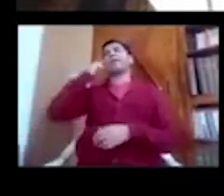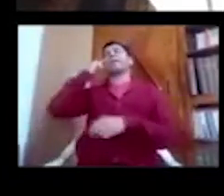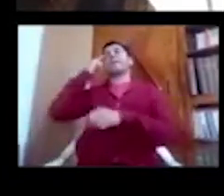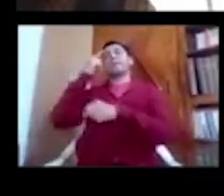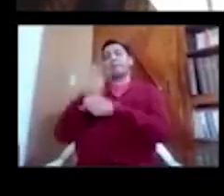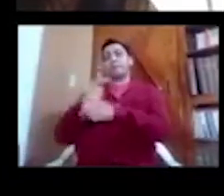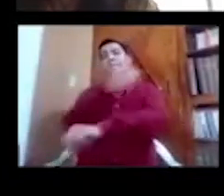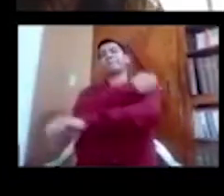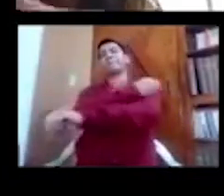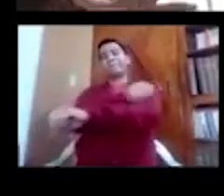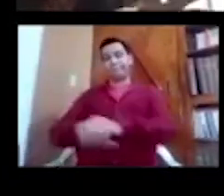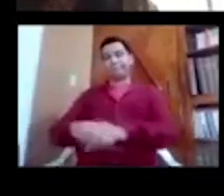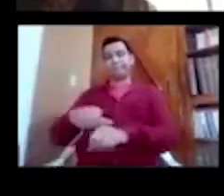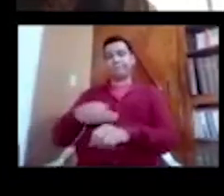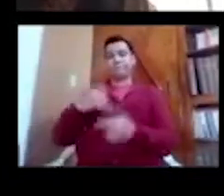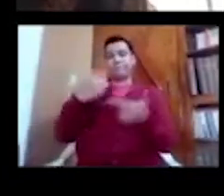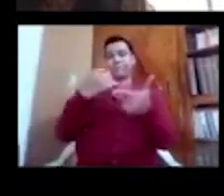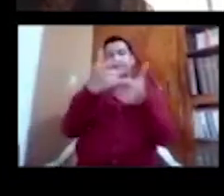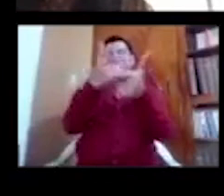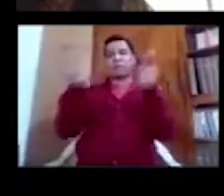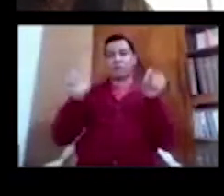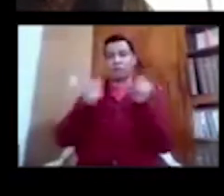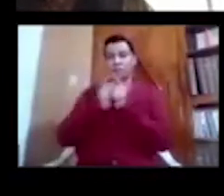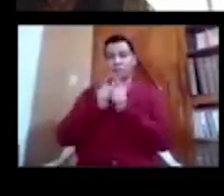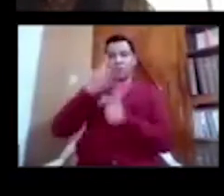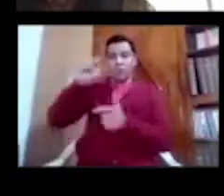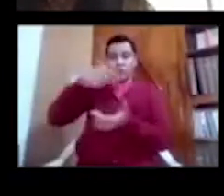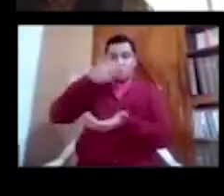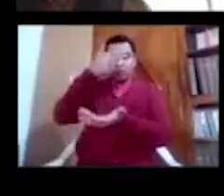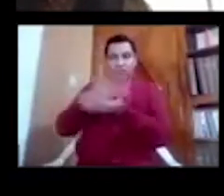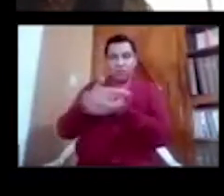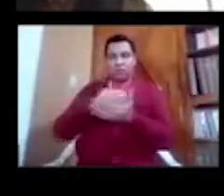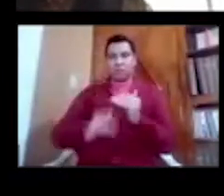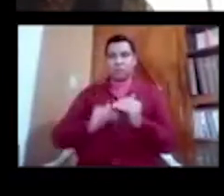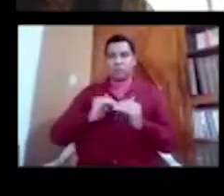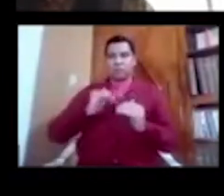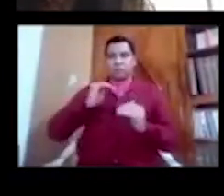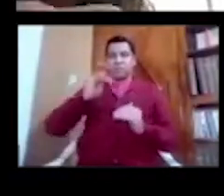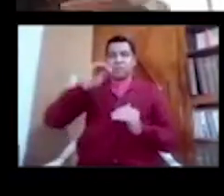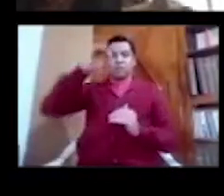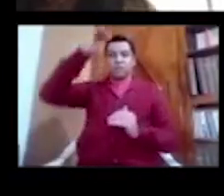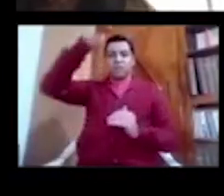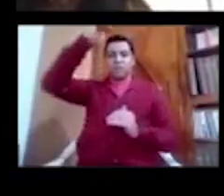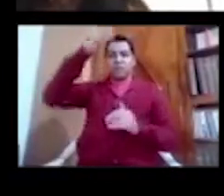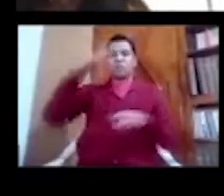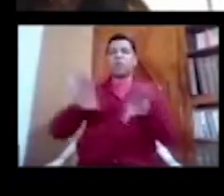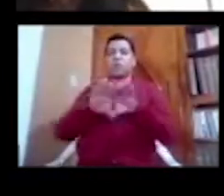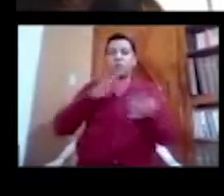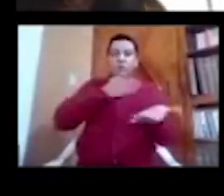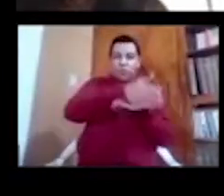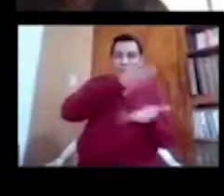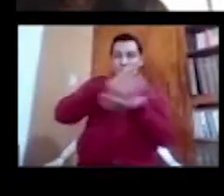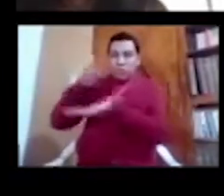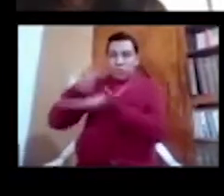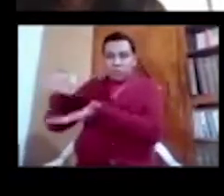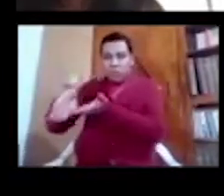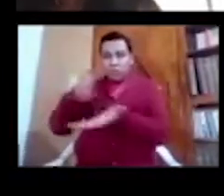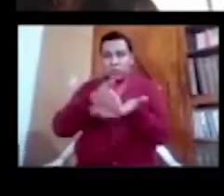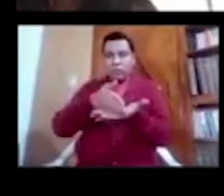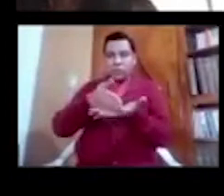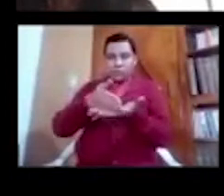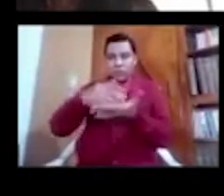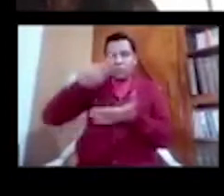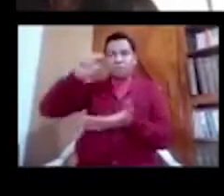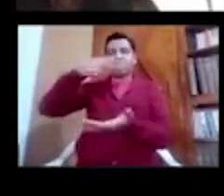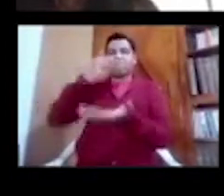de México Tenochtitlan por sobre las otras ciudades, no solo del altiplano central, sino de diferentes regiones de lo que